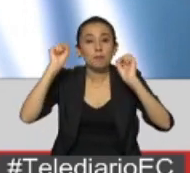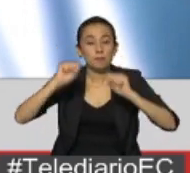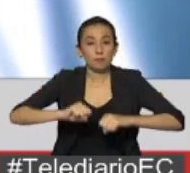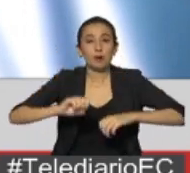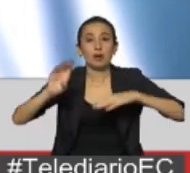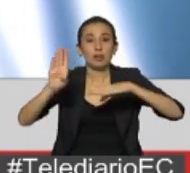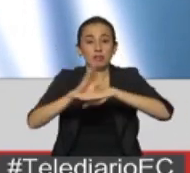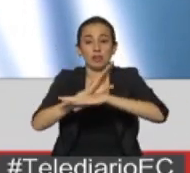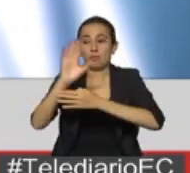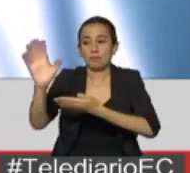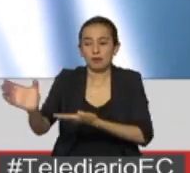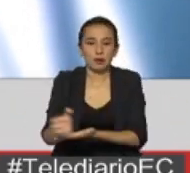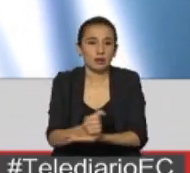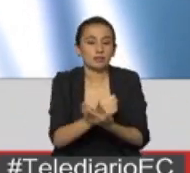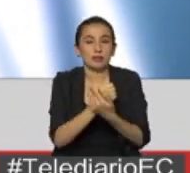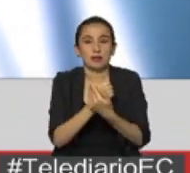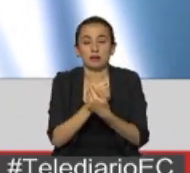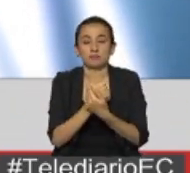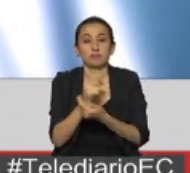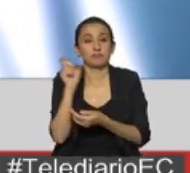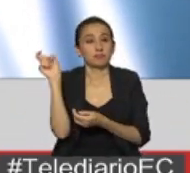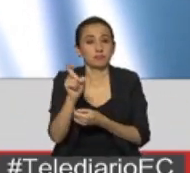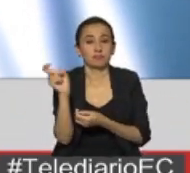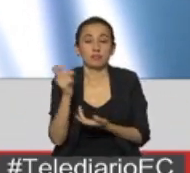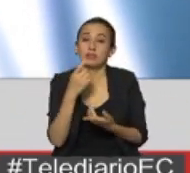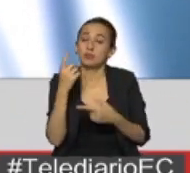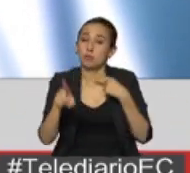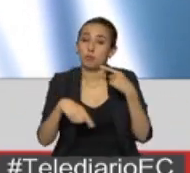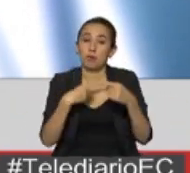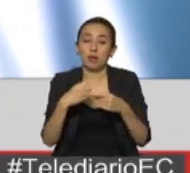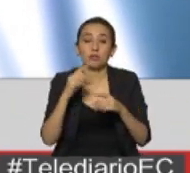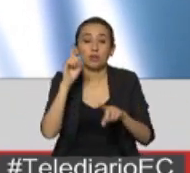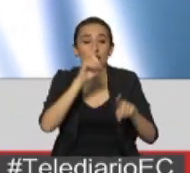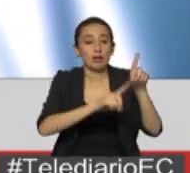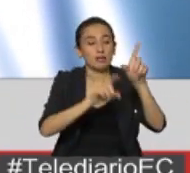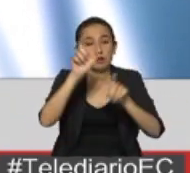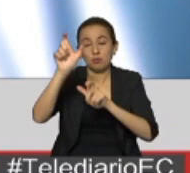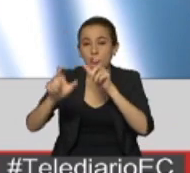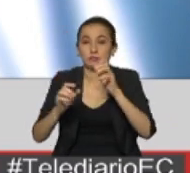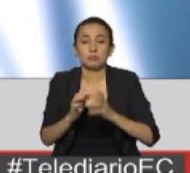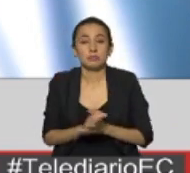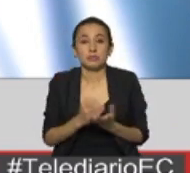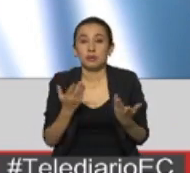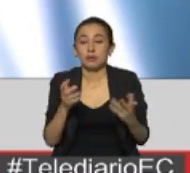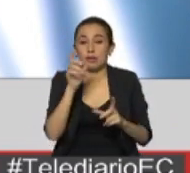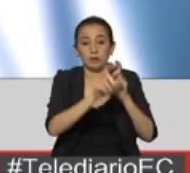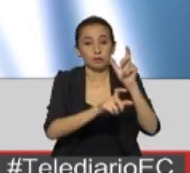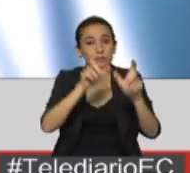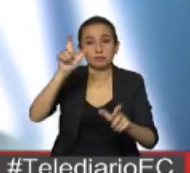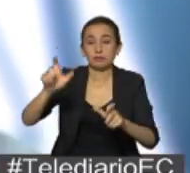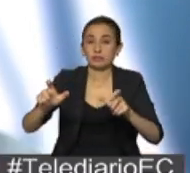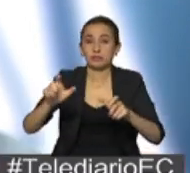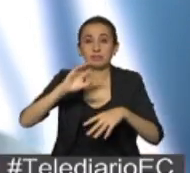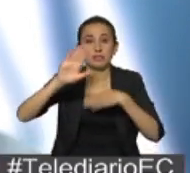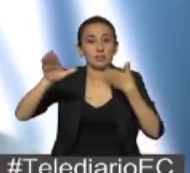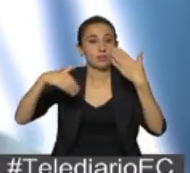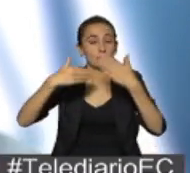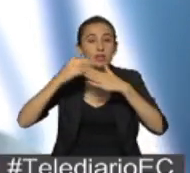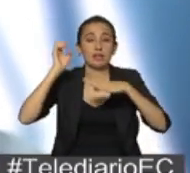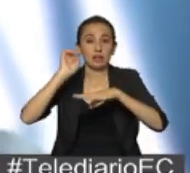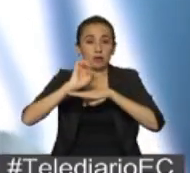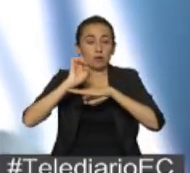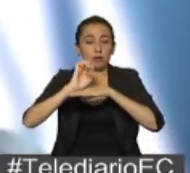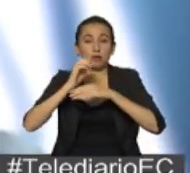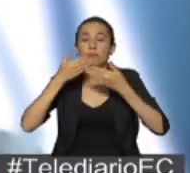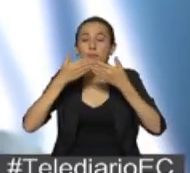momento retirar el crédito. Y lo hemos venido haciendo. Ha habido varios casos a nivel del país que le puedo dar el